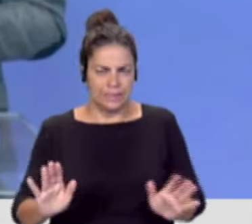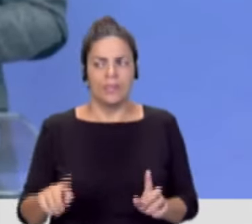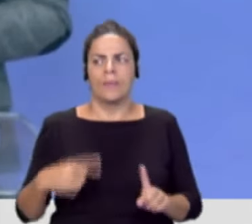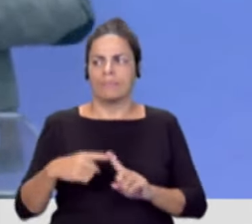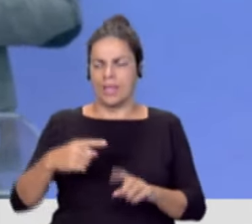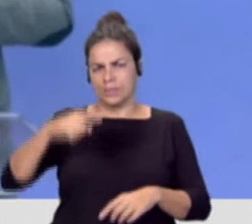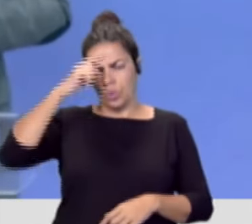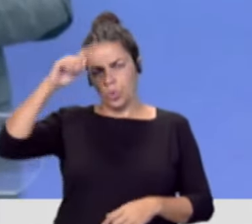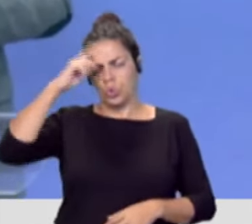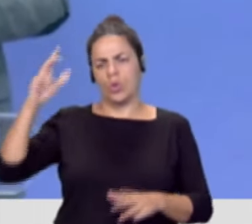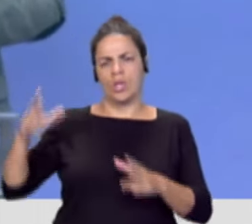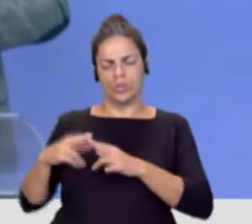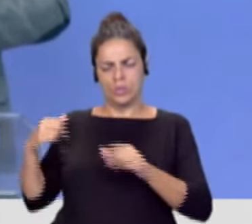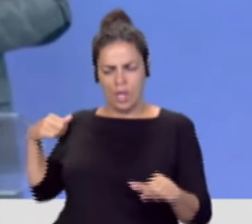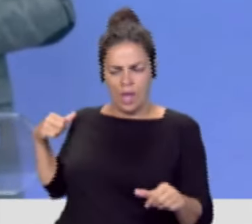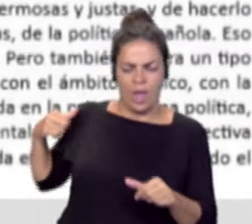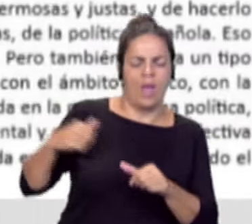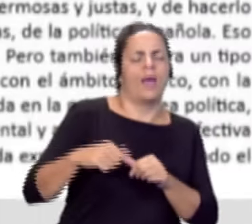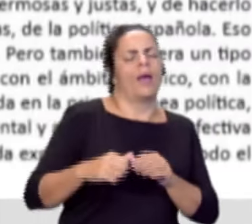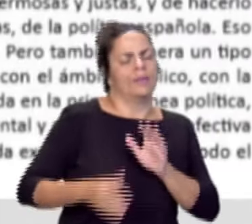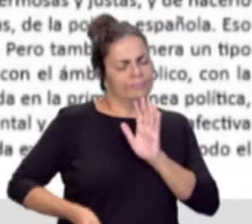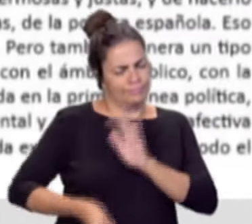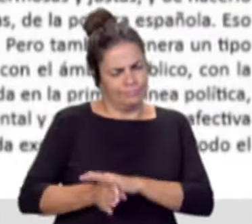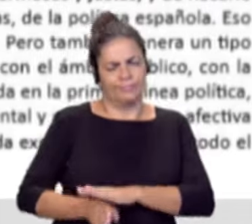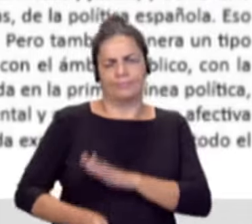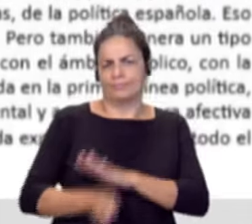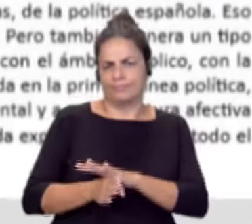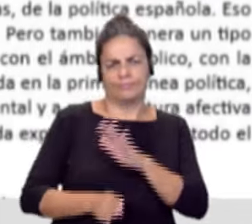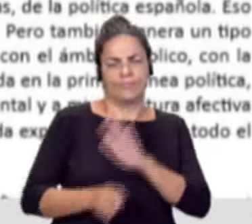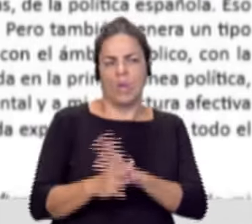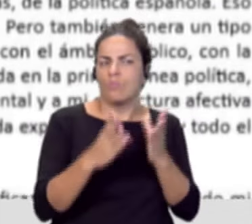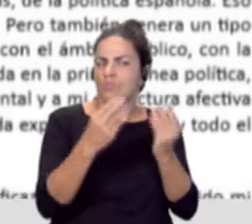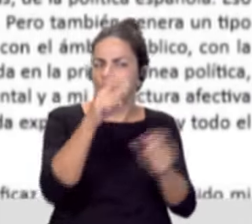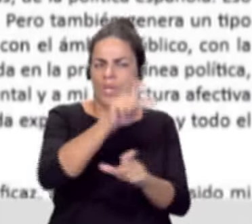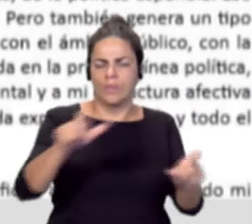cultural, social que arrastramos, arrastramos comportamientos